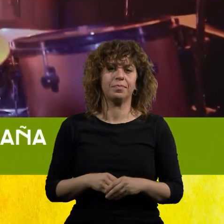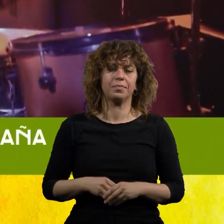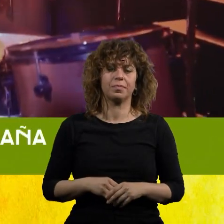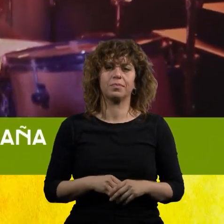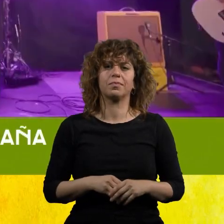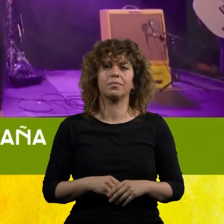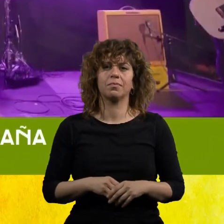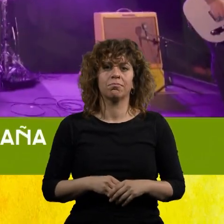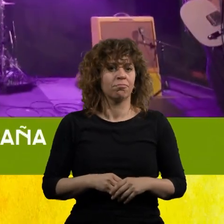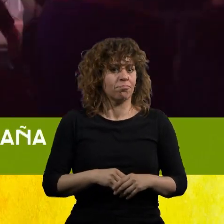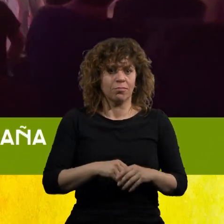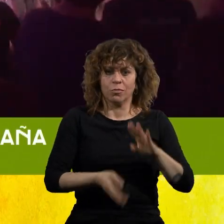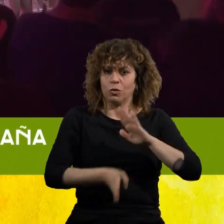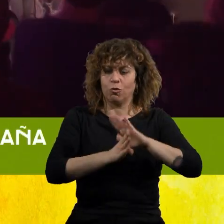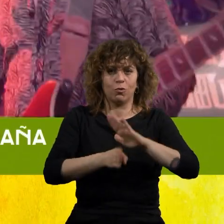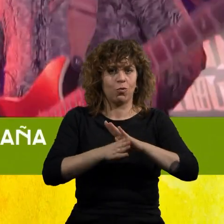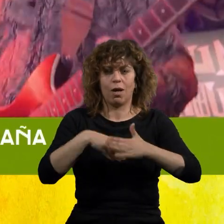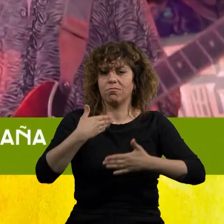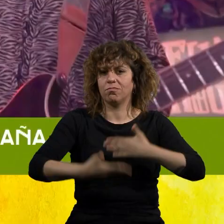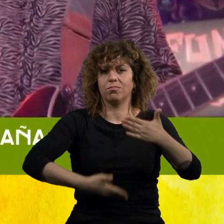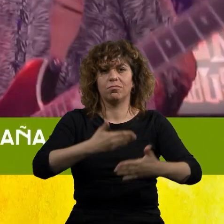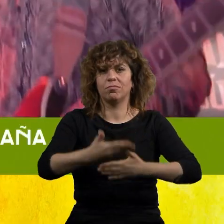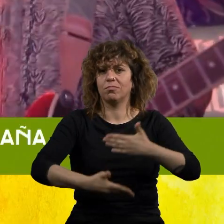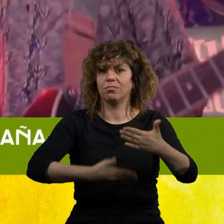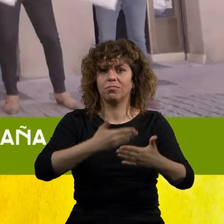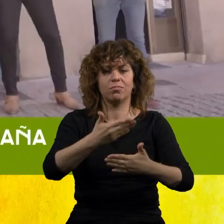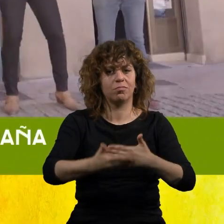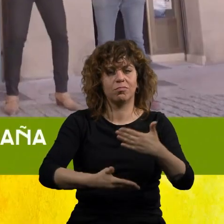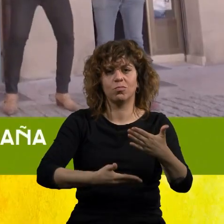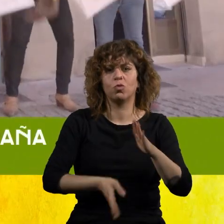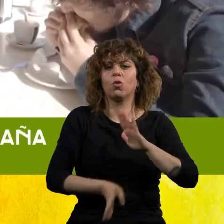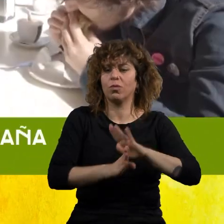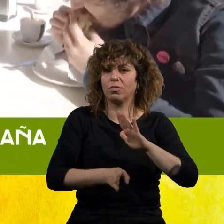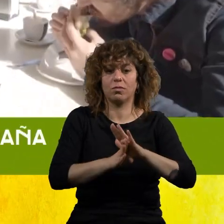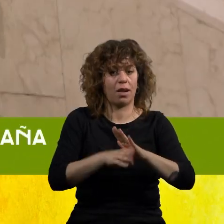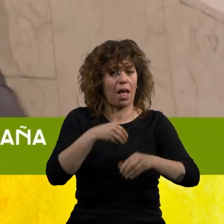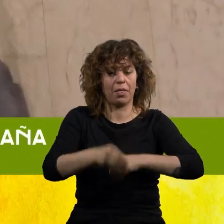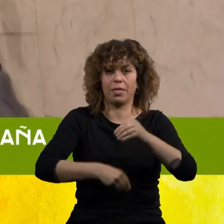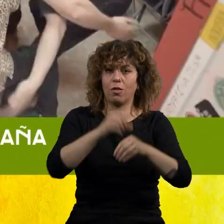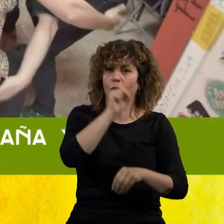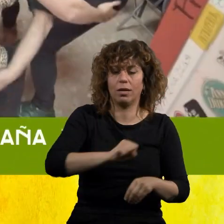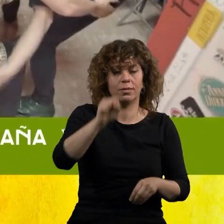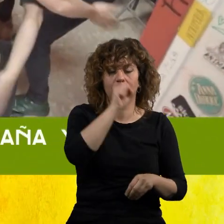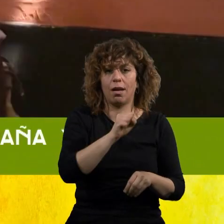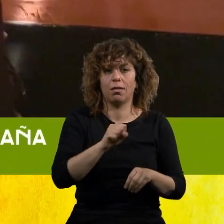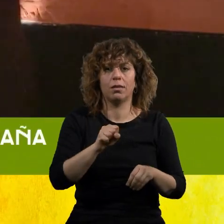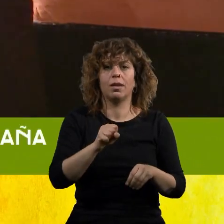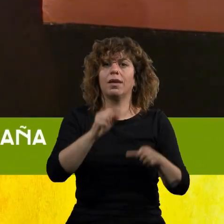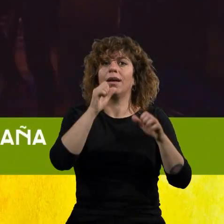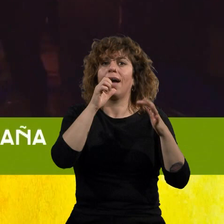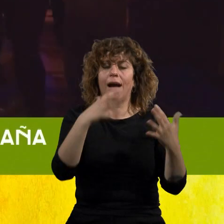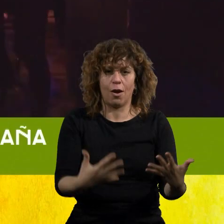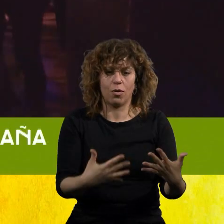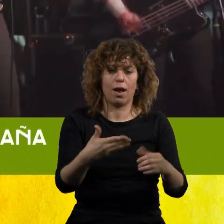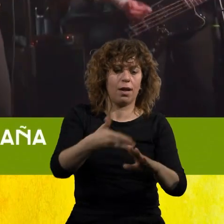Pues pillar inercia, coger toda la energía posible para seguir haciendo esto. Ahora es recoger los frutos de todo